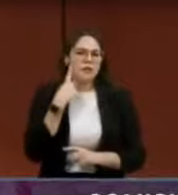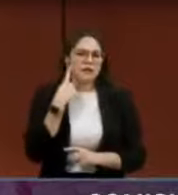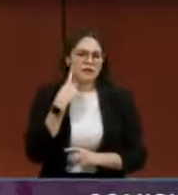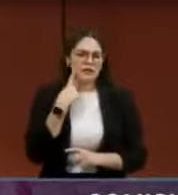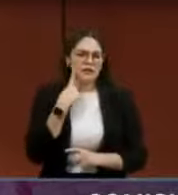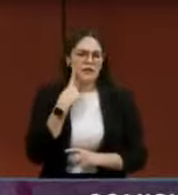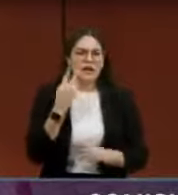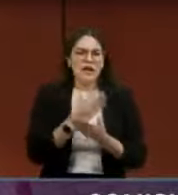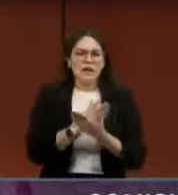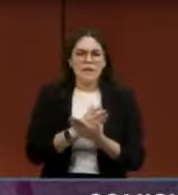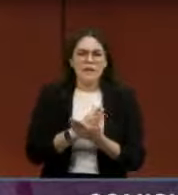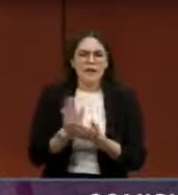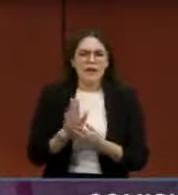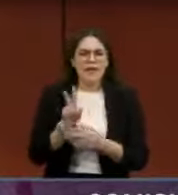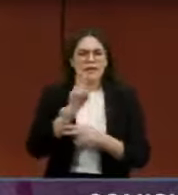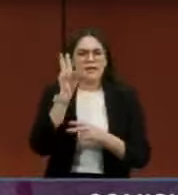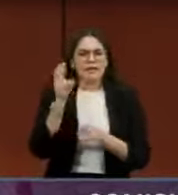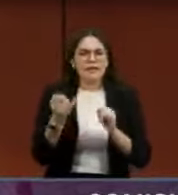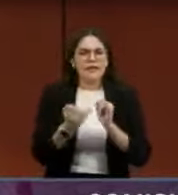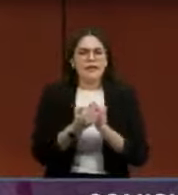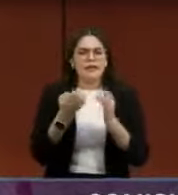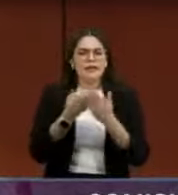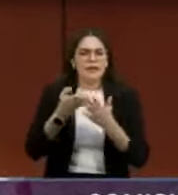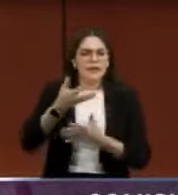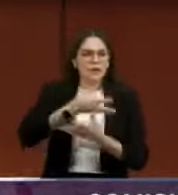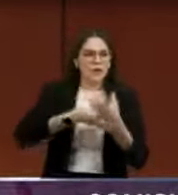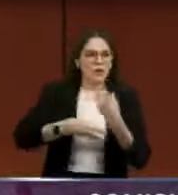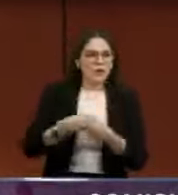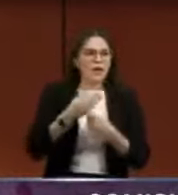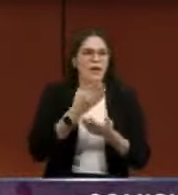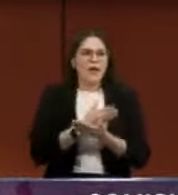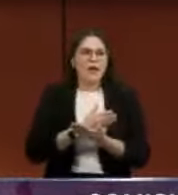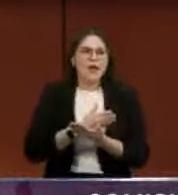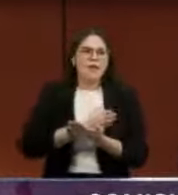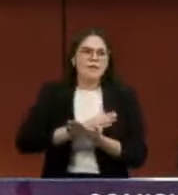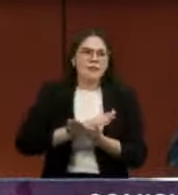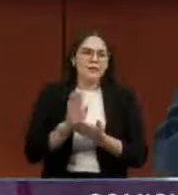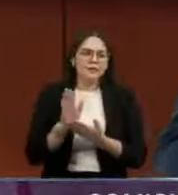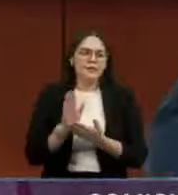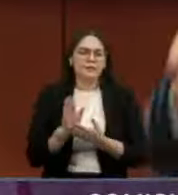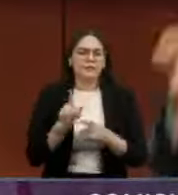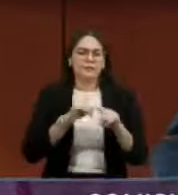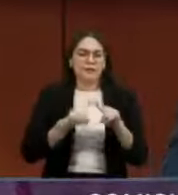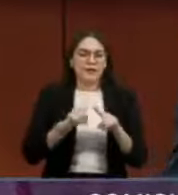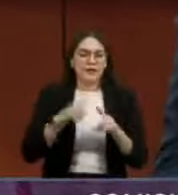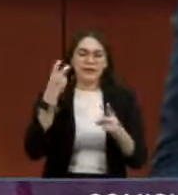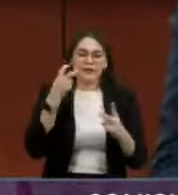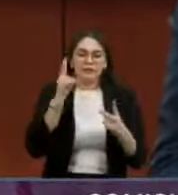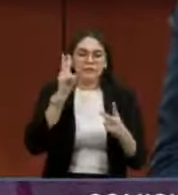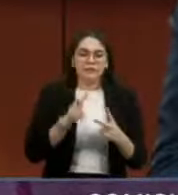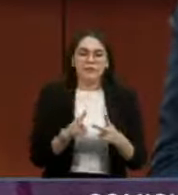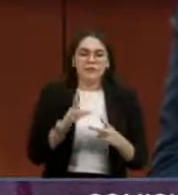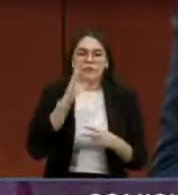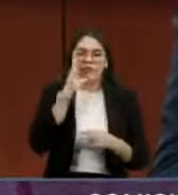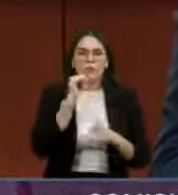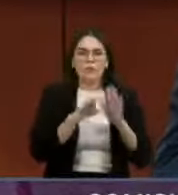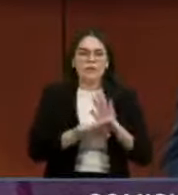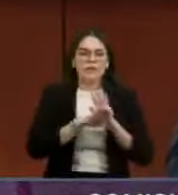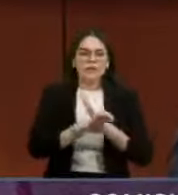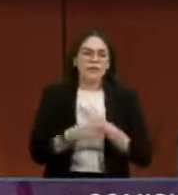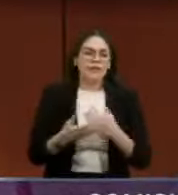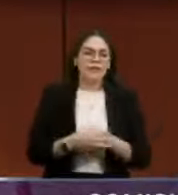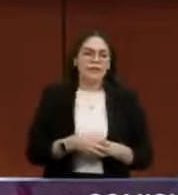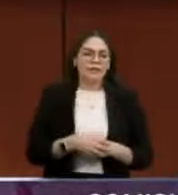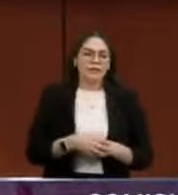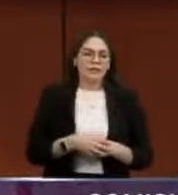separación del poder económico del poder judicial es inminente. Y